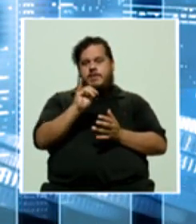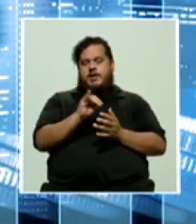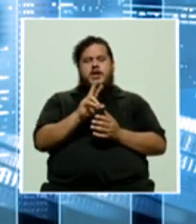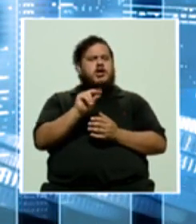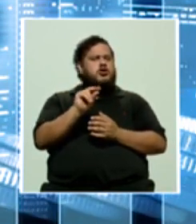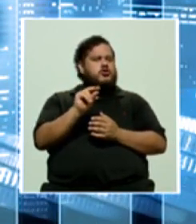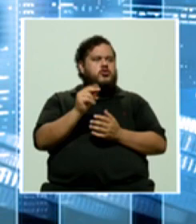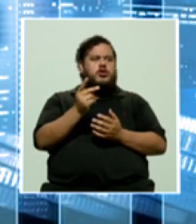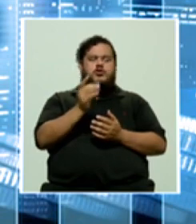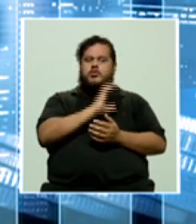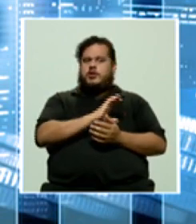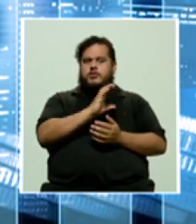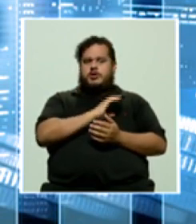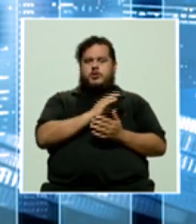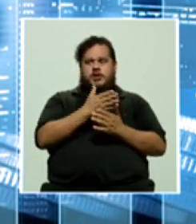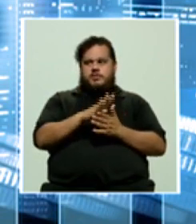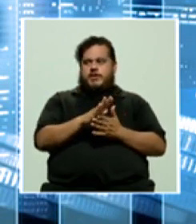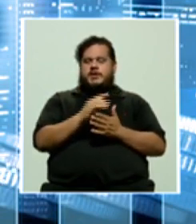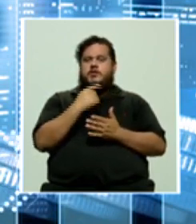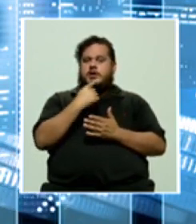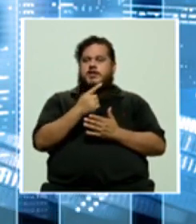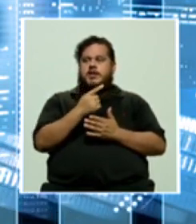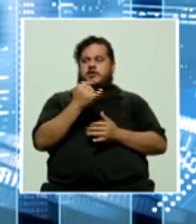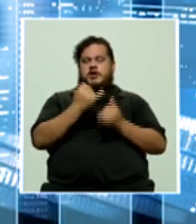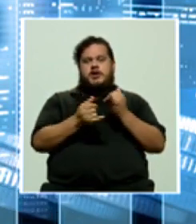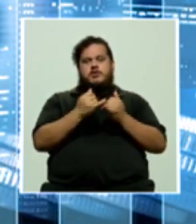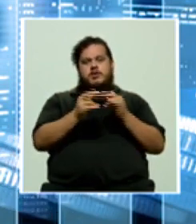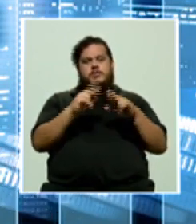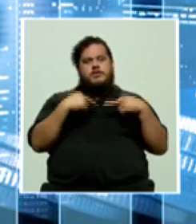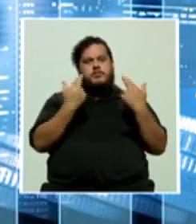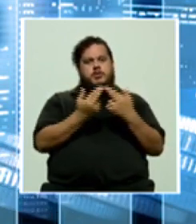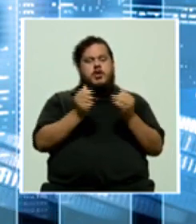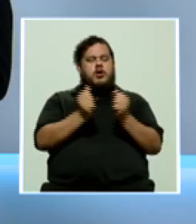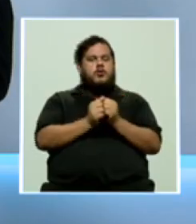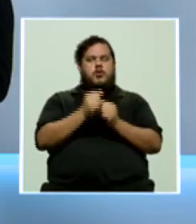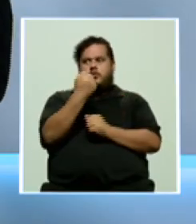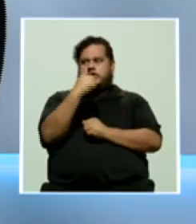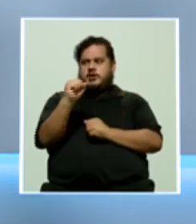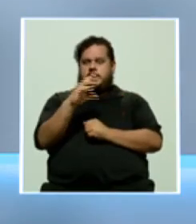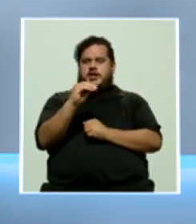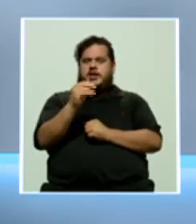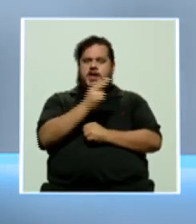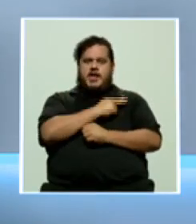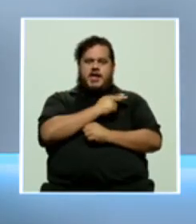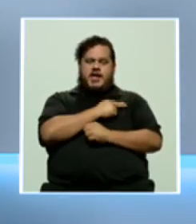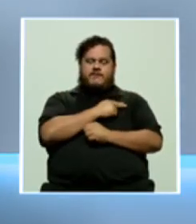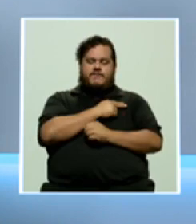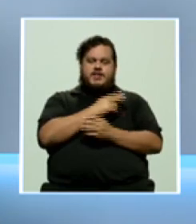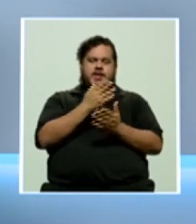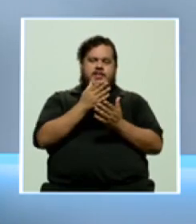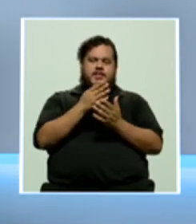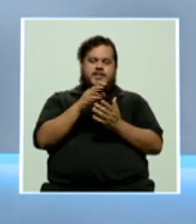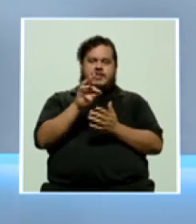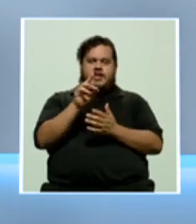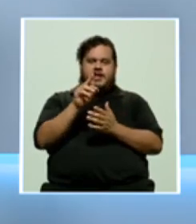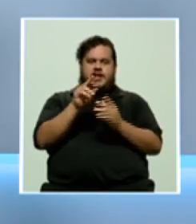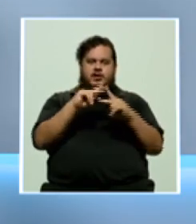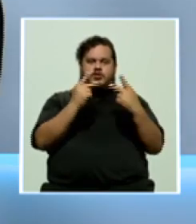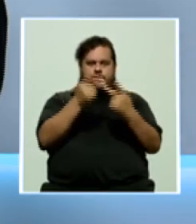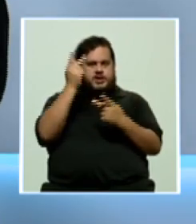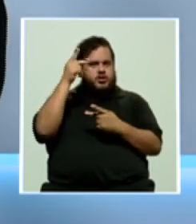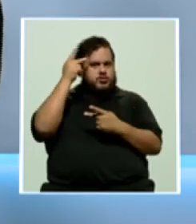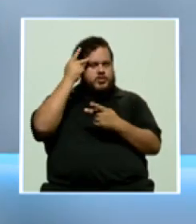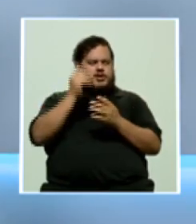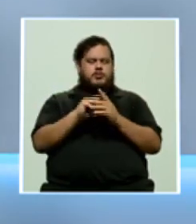una condición, y es parte de lo que se ha dicho en las últimas reuniones con los sindicatos y jefes de fracción. Pero bueno, vamos a ver, por ejemplo, qué